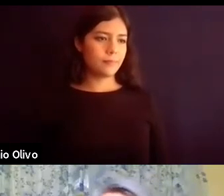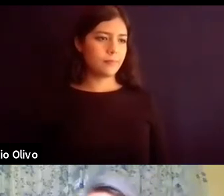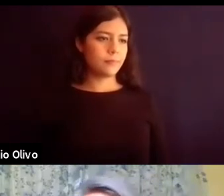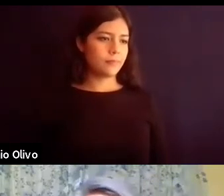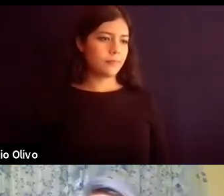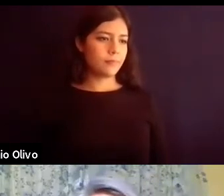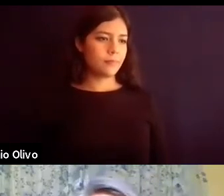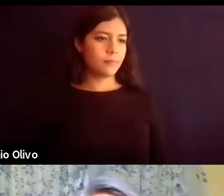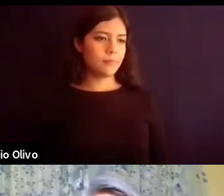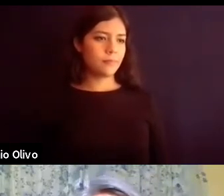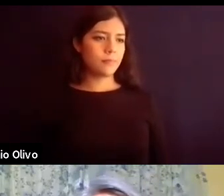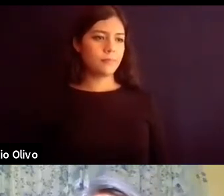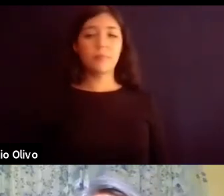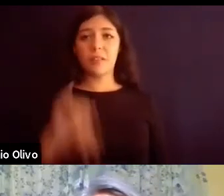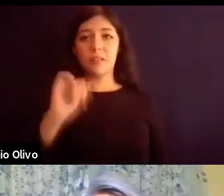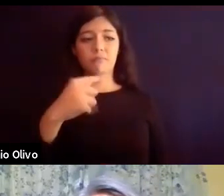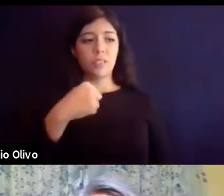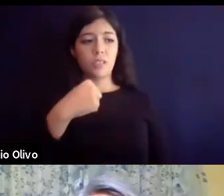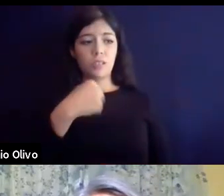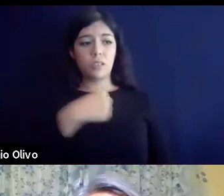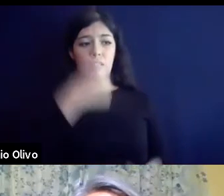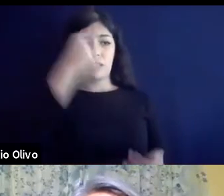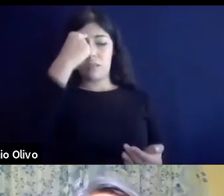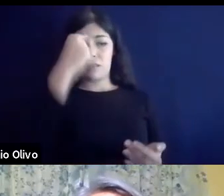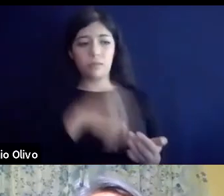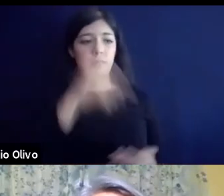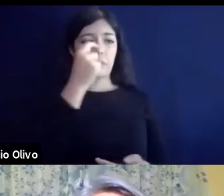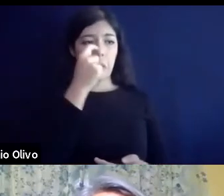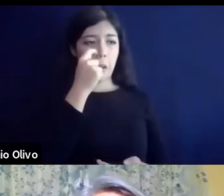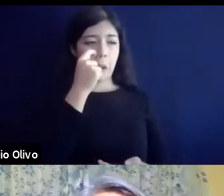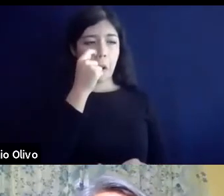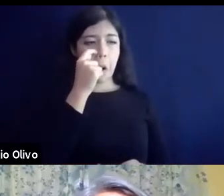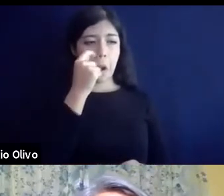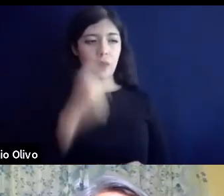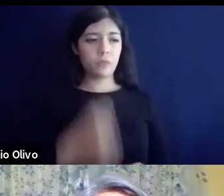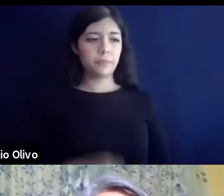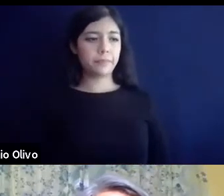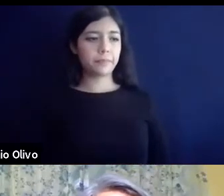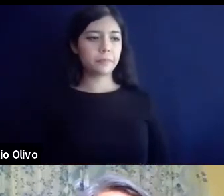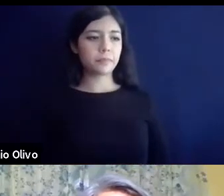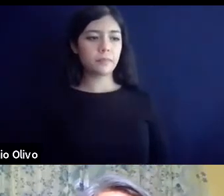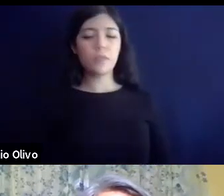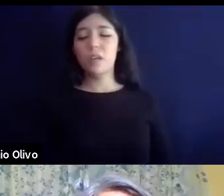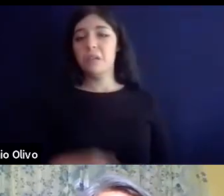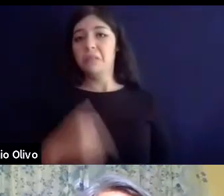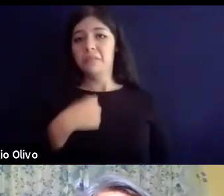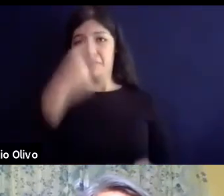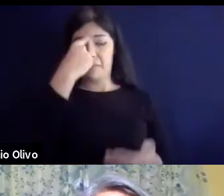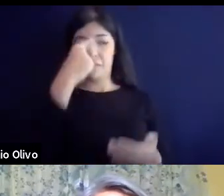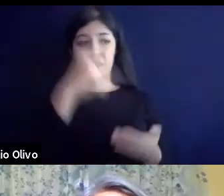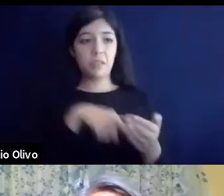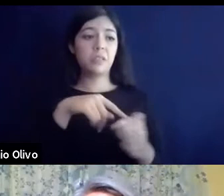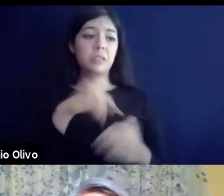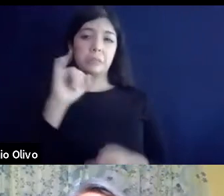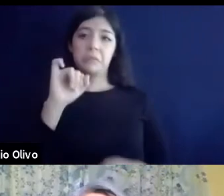Yo creo que en todos los casos, quizá a lo mejor Tere no sé, no lo sintió mucho, pero en todos los casos es